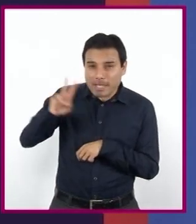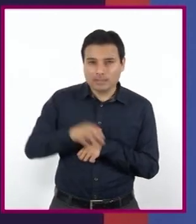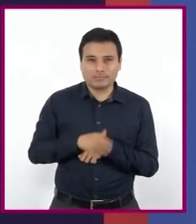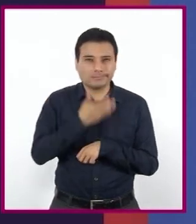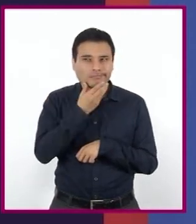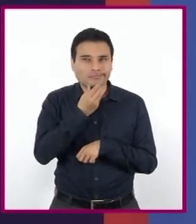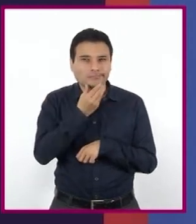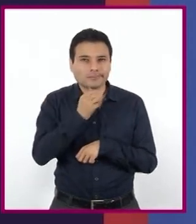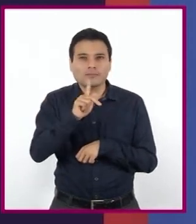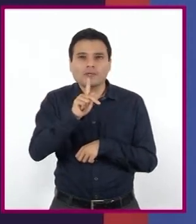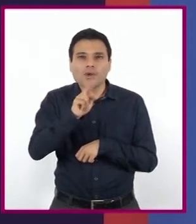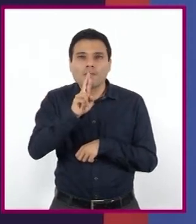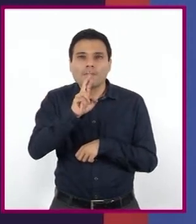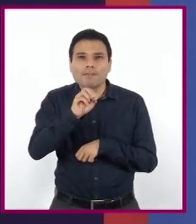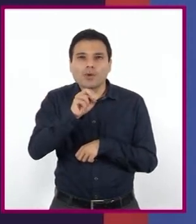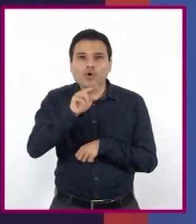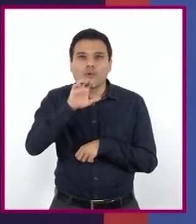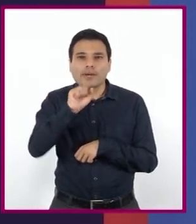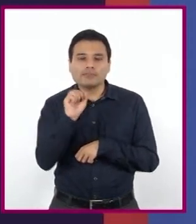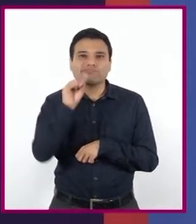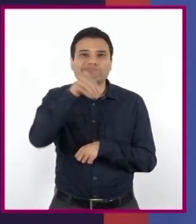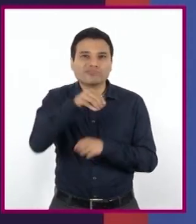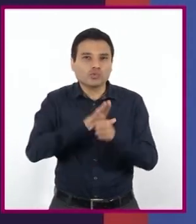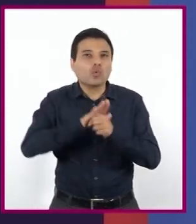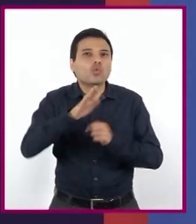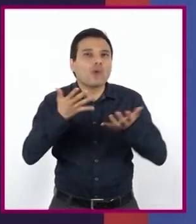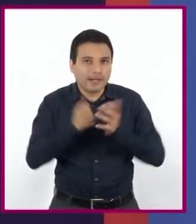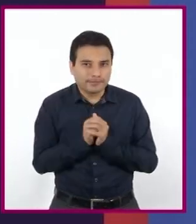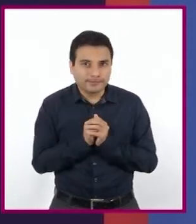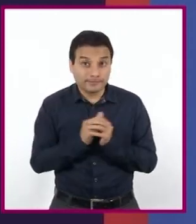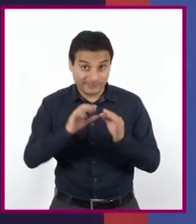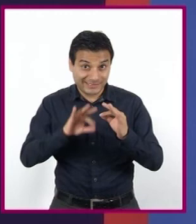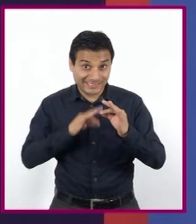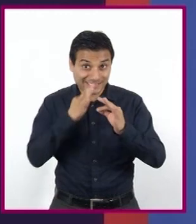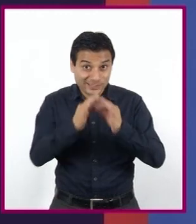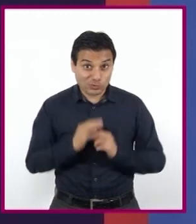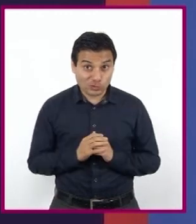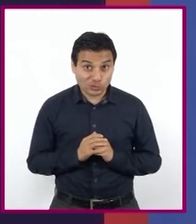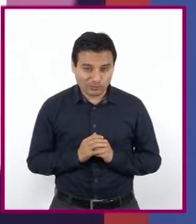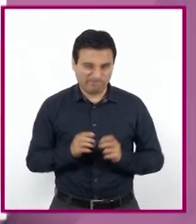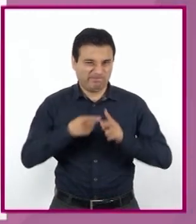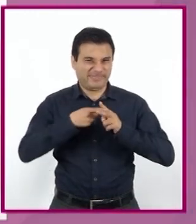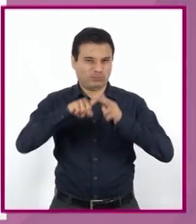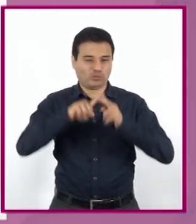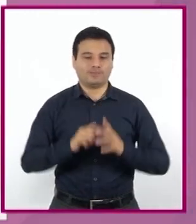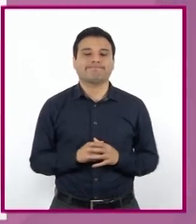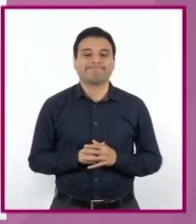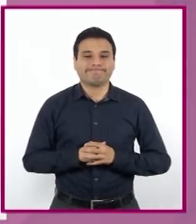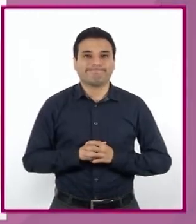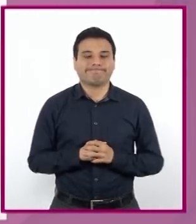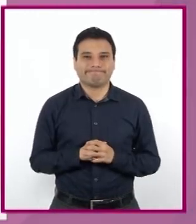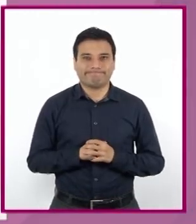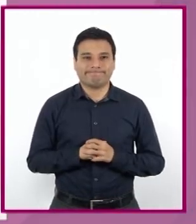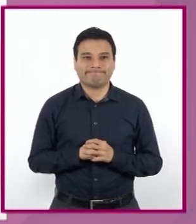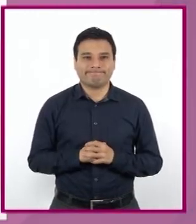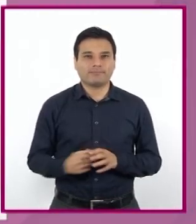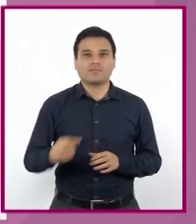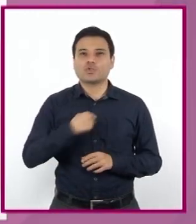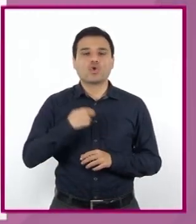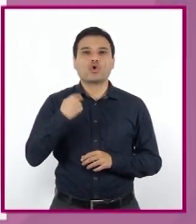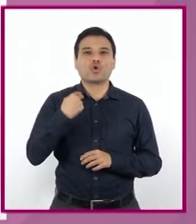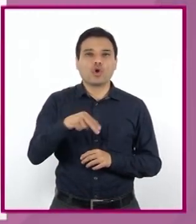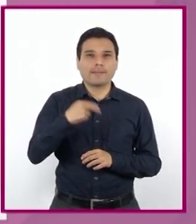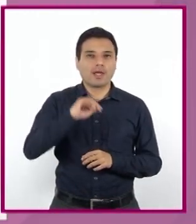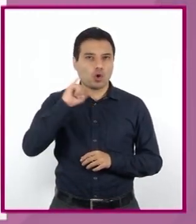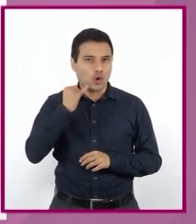de pronombre pueden usar para sustituir algún término. ¿Listas y listos? ¡Comencemos! Mi nombre es Jorge